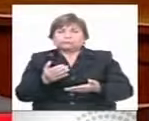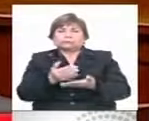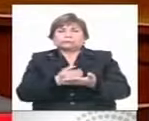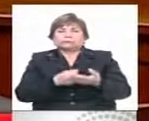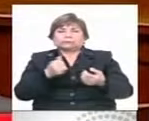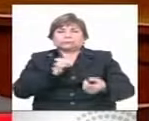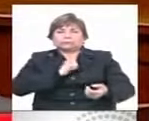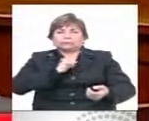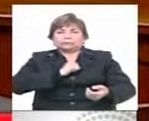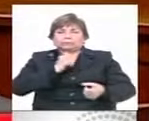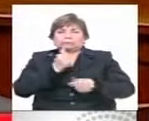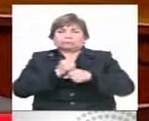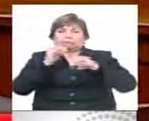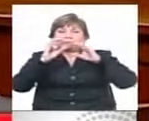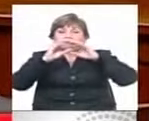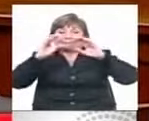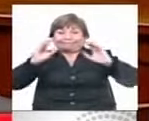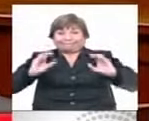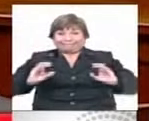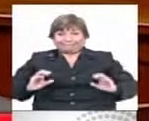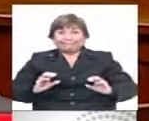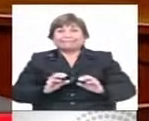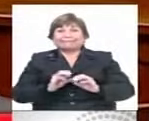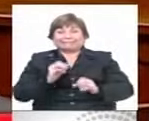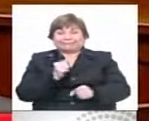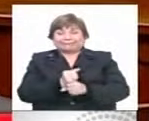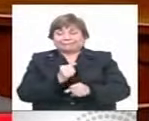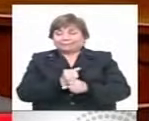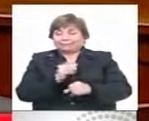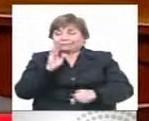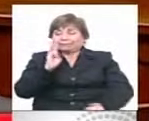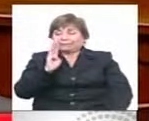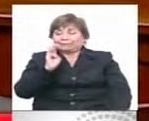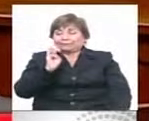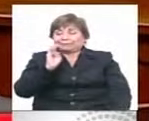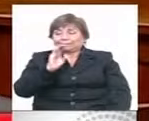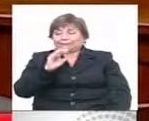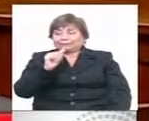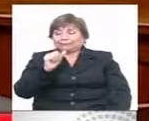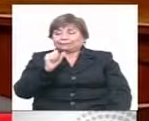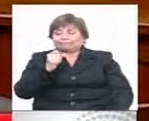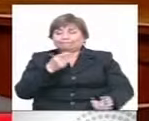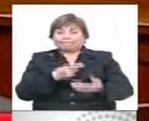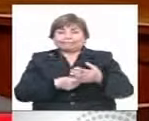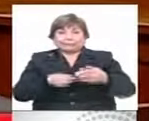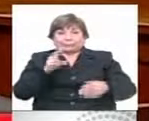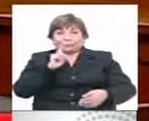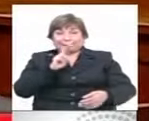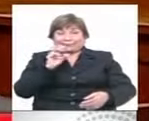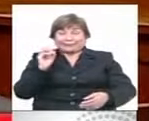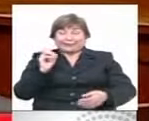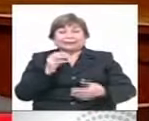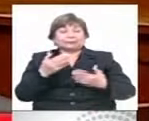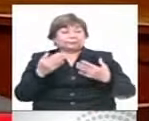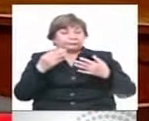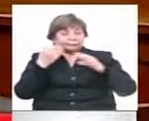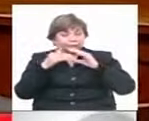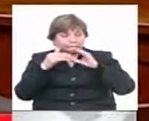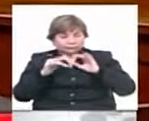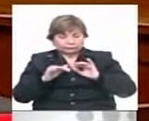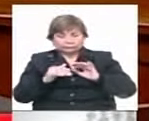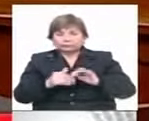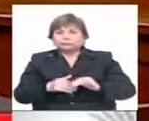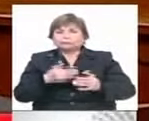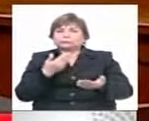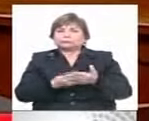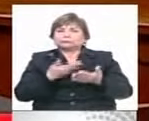autoempleo, certificación de competencias laborales y becas Jóvenes Bicentenario de manera virtual, dotándolos